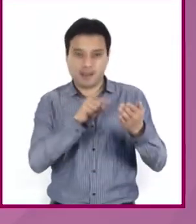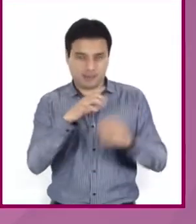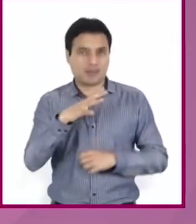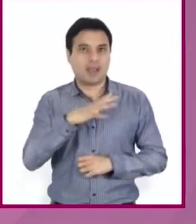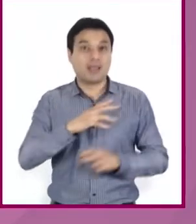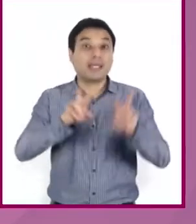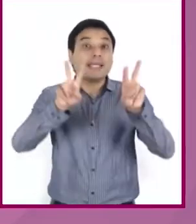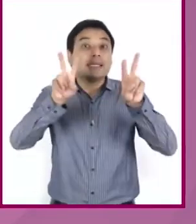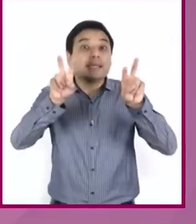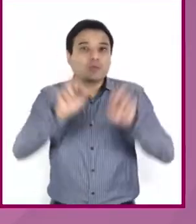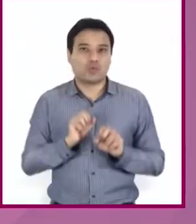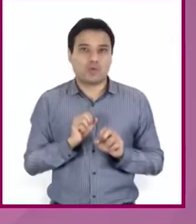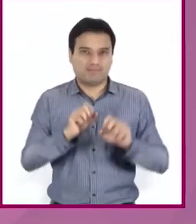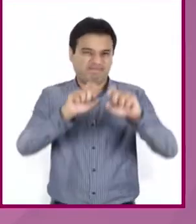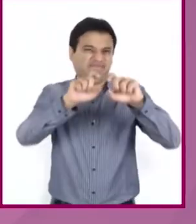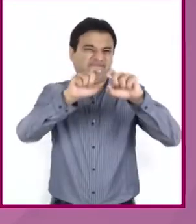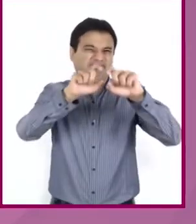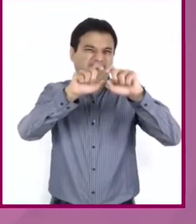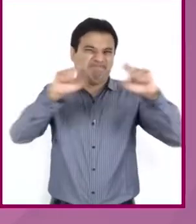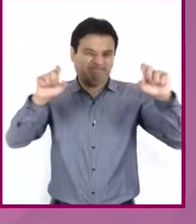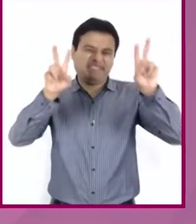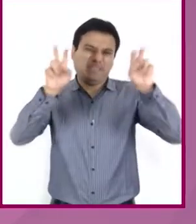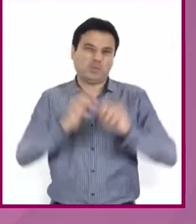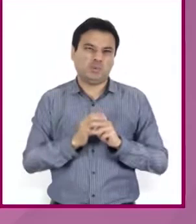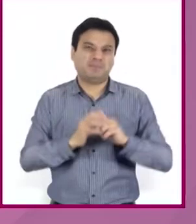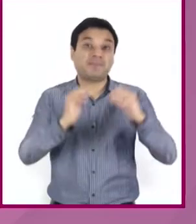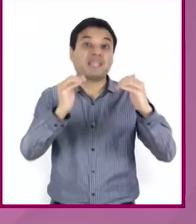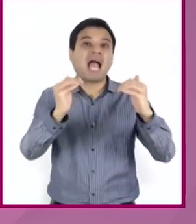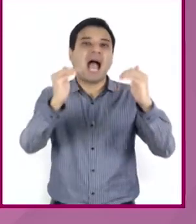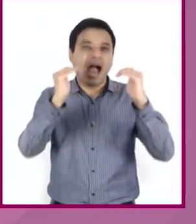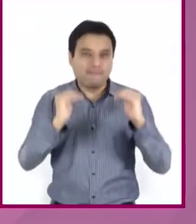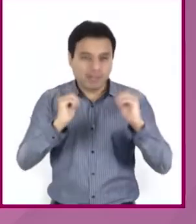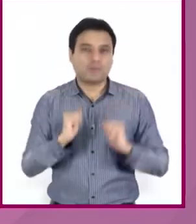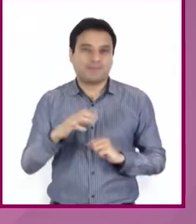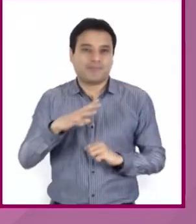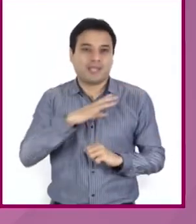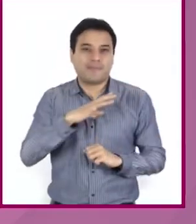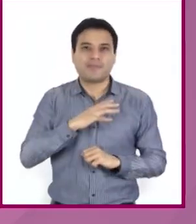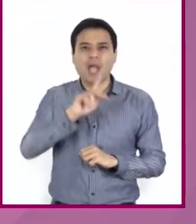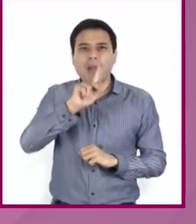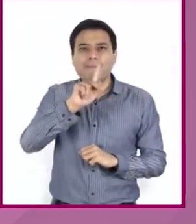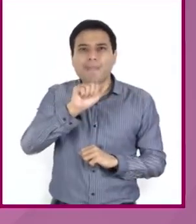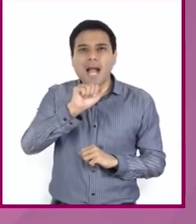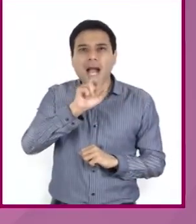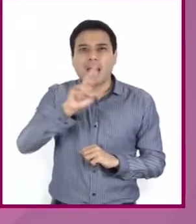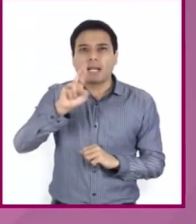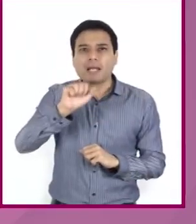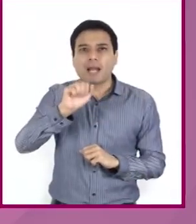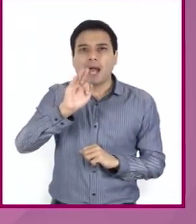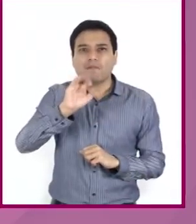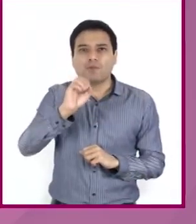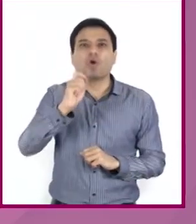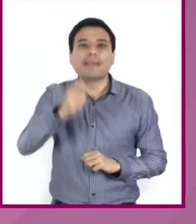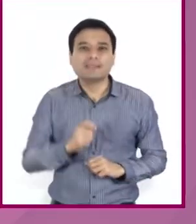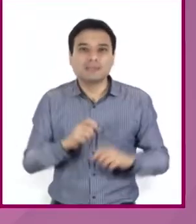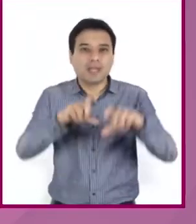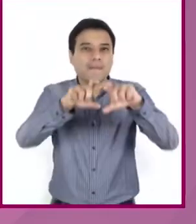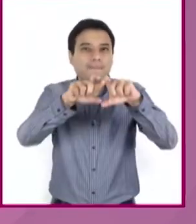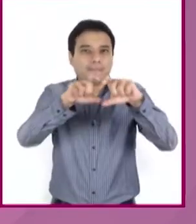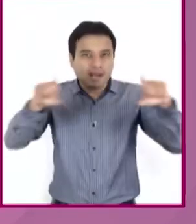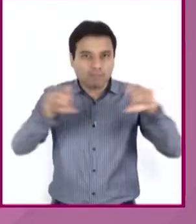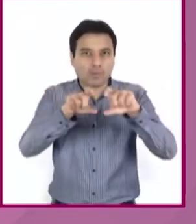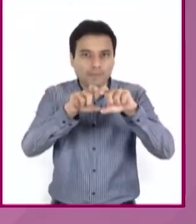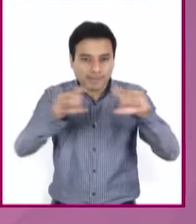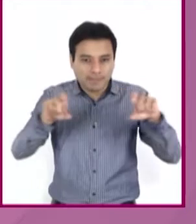al inicio. Después encontramos los párrafos, que son las partes que conforman el cuerpo del texto y